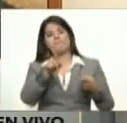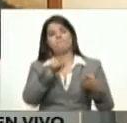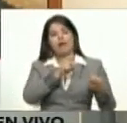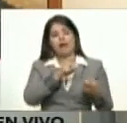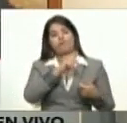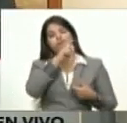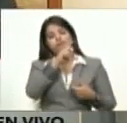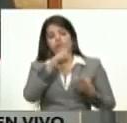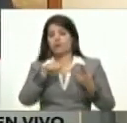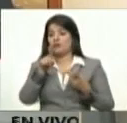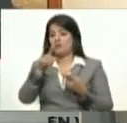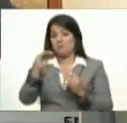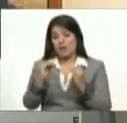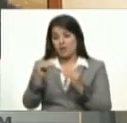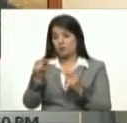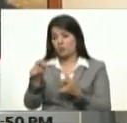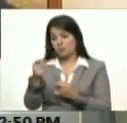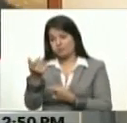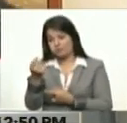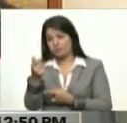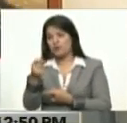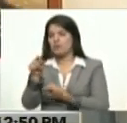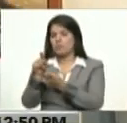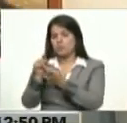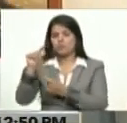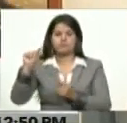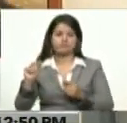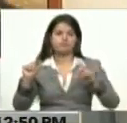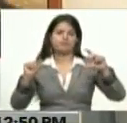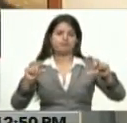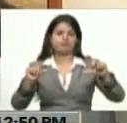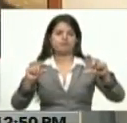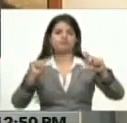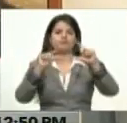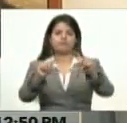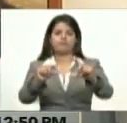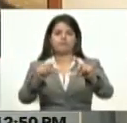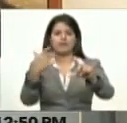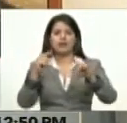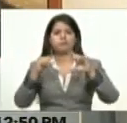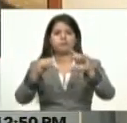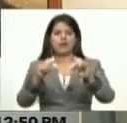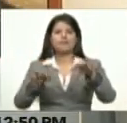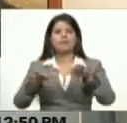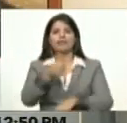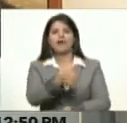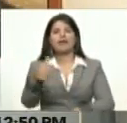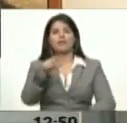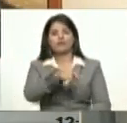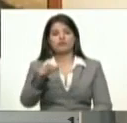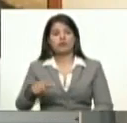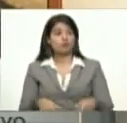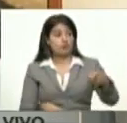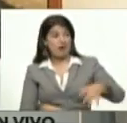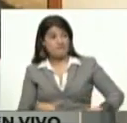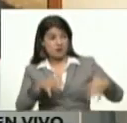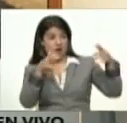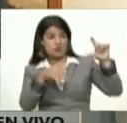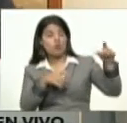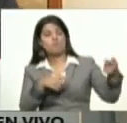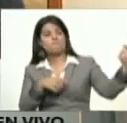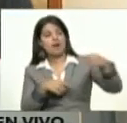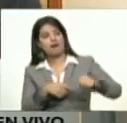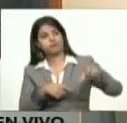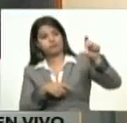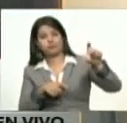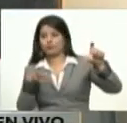regresivos, que es donde hay una generalidad y todos pagan por igual, sino que son progresivos. El que más tiene, más paga. Esto es muy